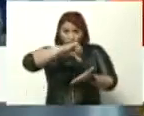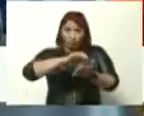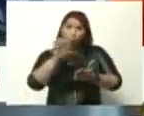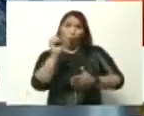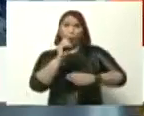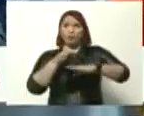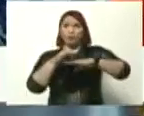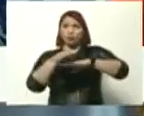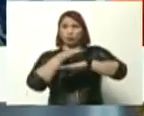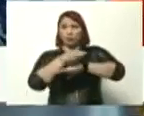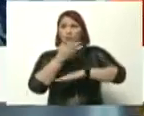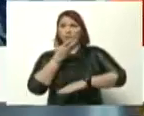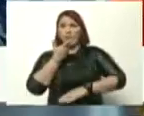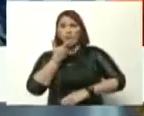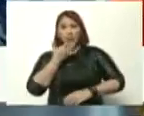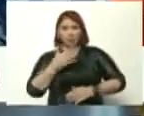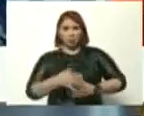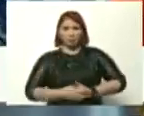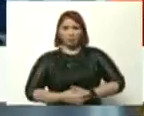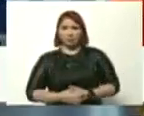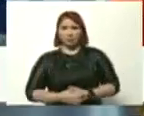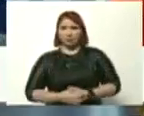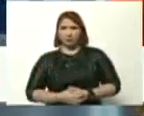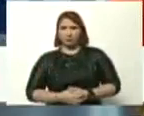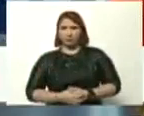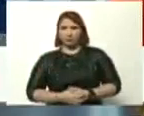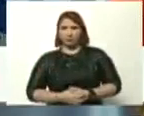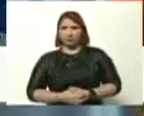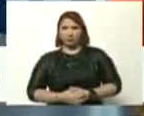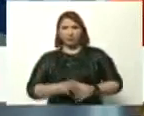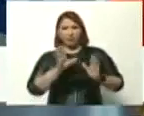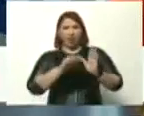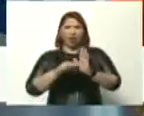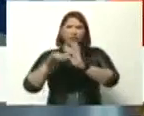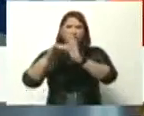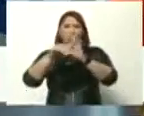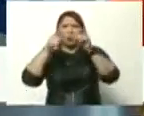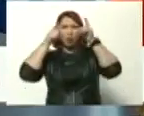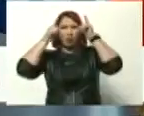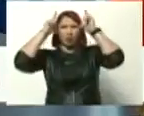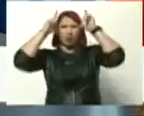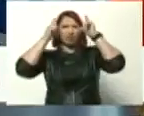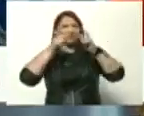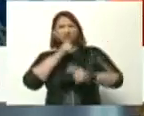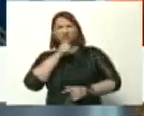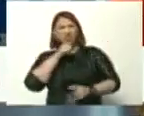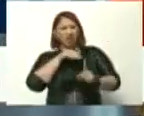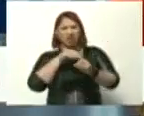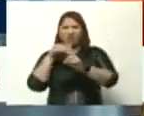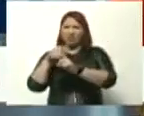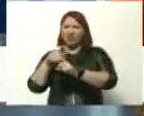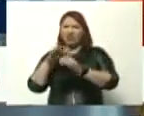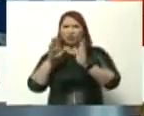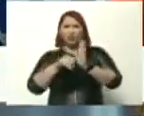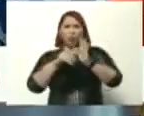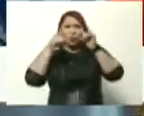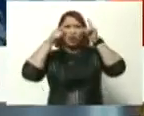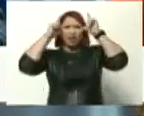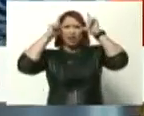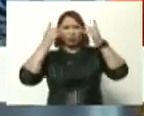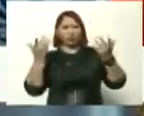municipio, como por ejemplo el robo de ganado. ¿A quién puede atentar el robo de ganado? Bueno,